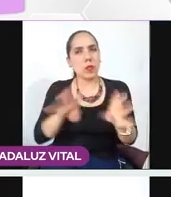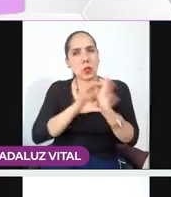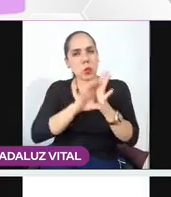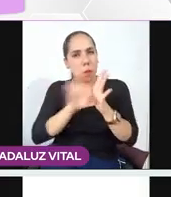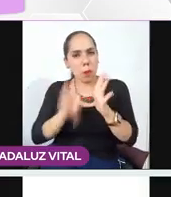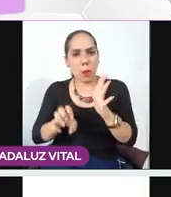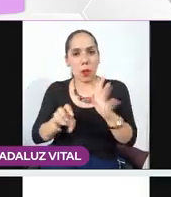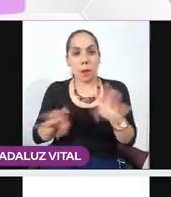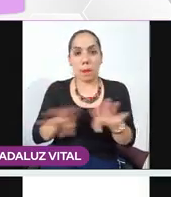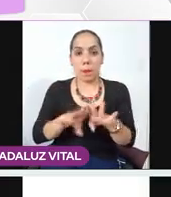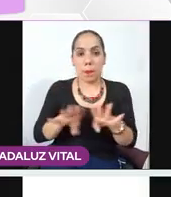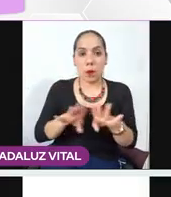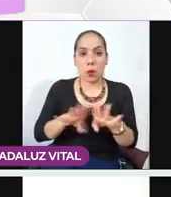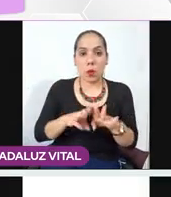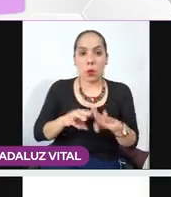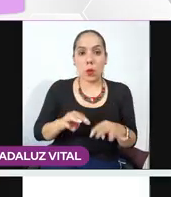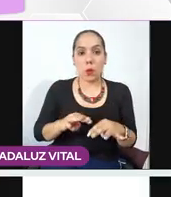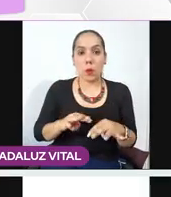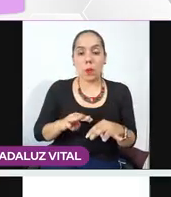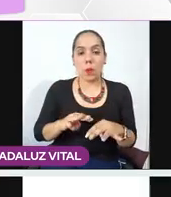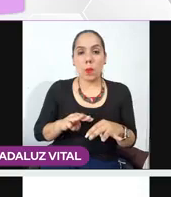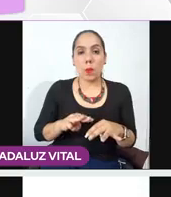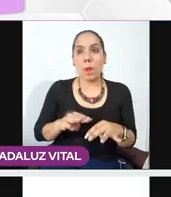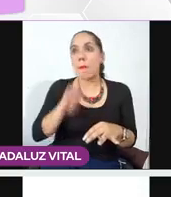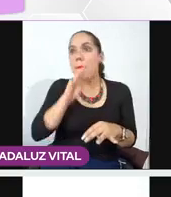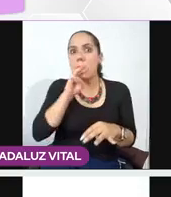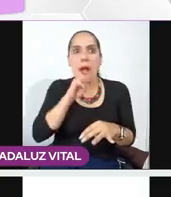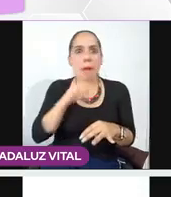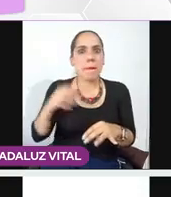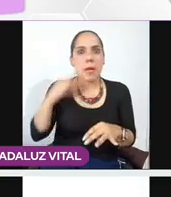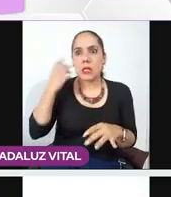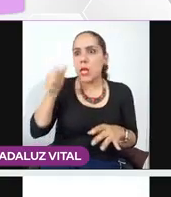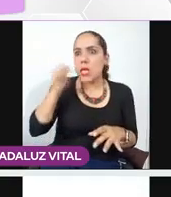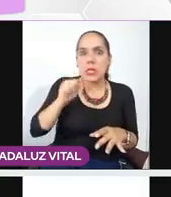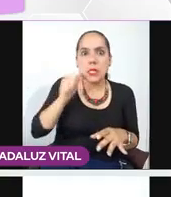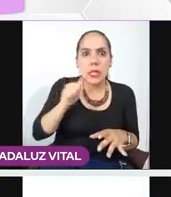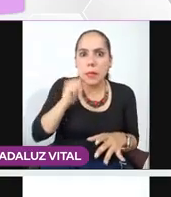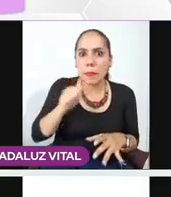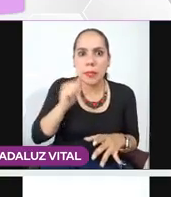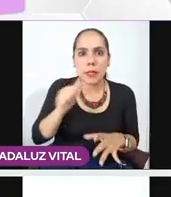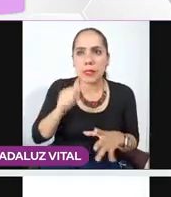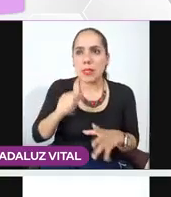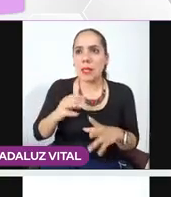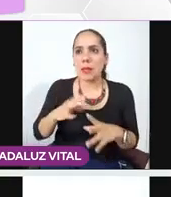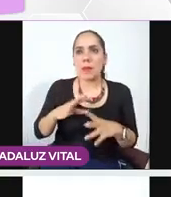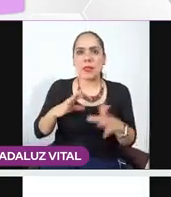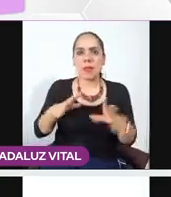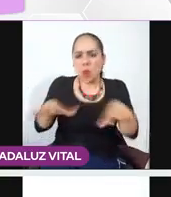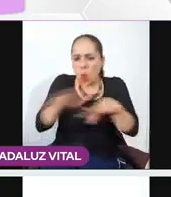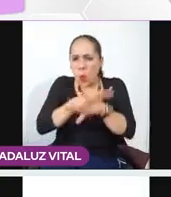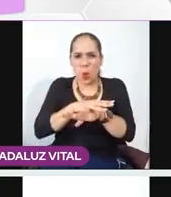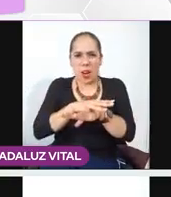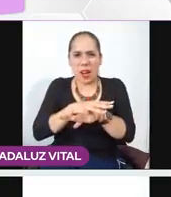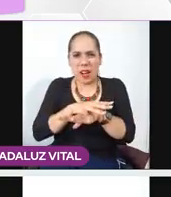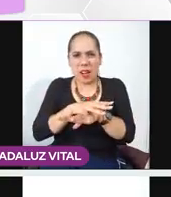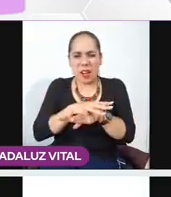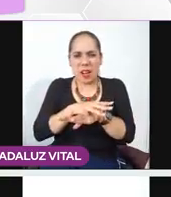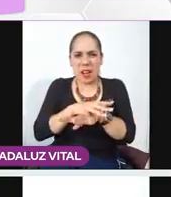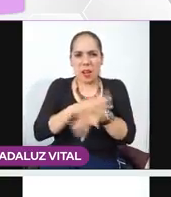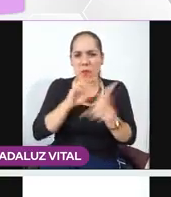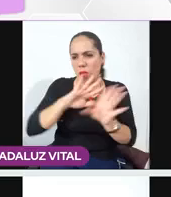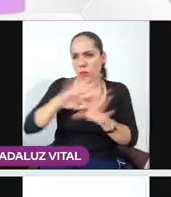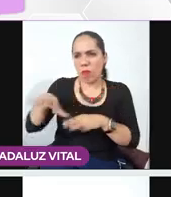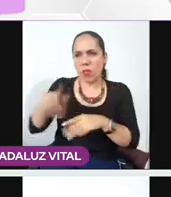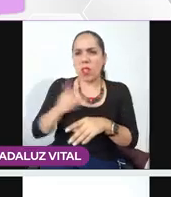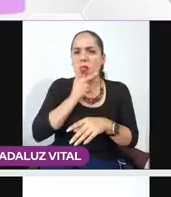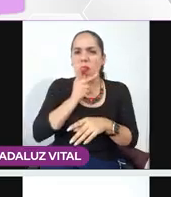y quieren hacer todo por compensar la ausencia de papá o las mamás pues sí, del padre o de